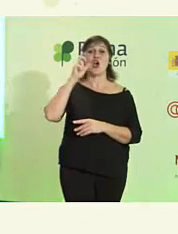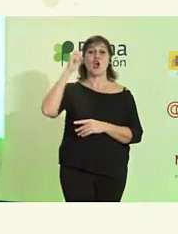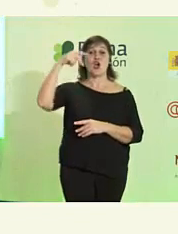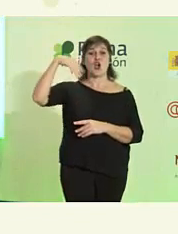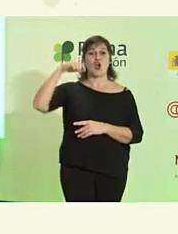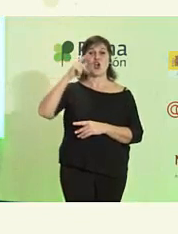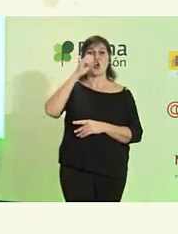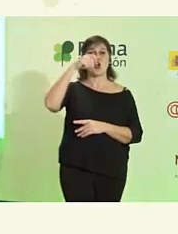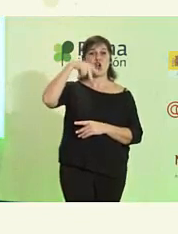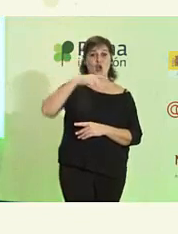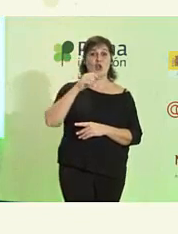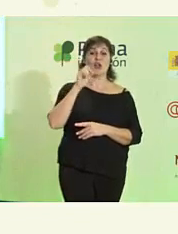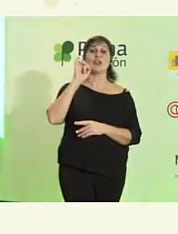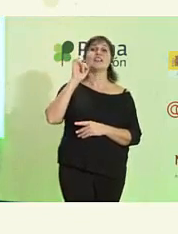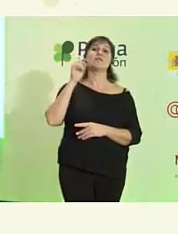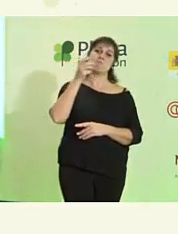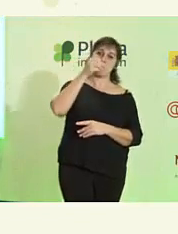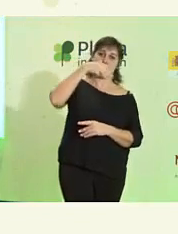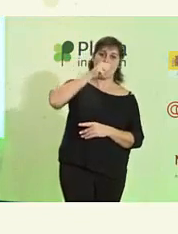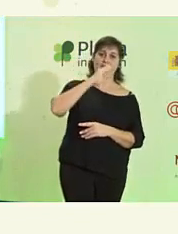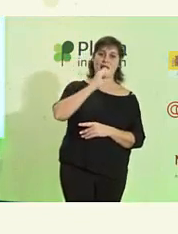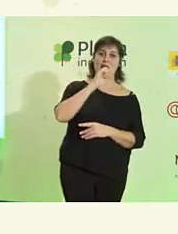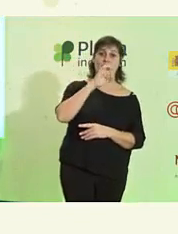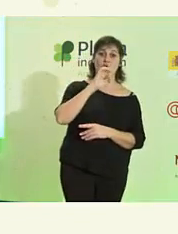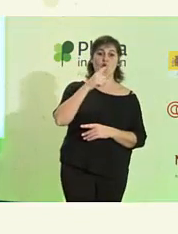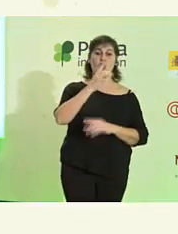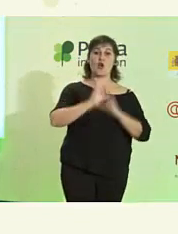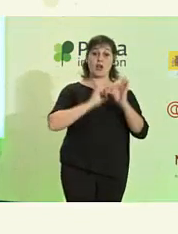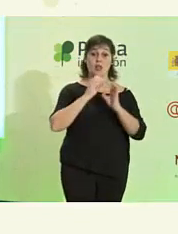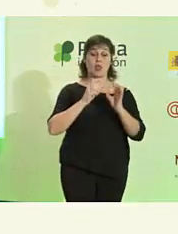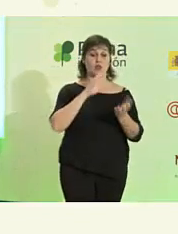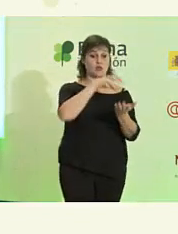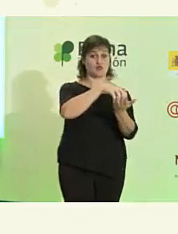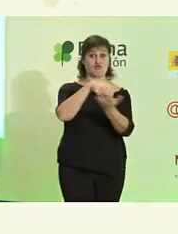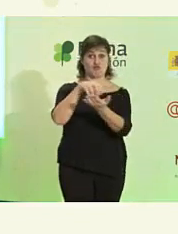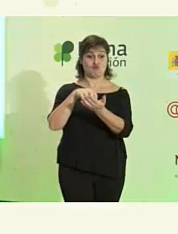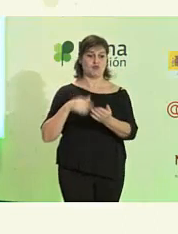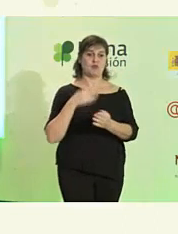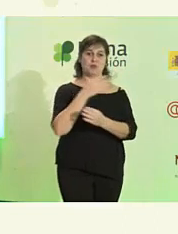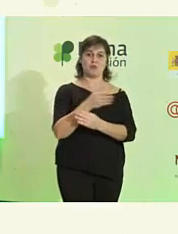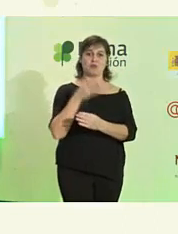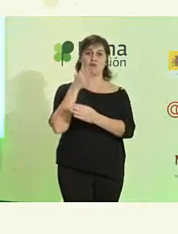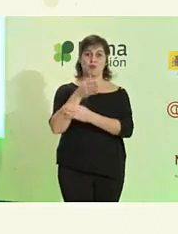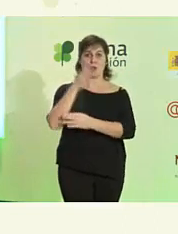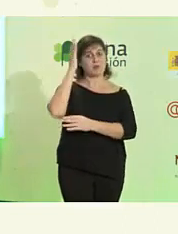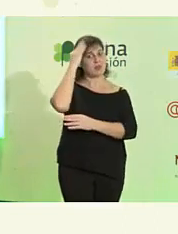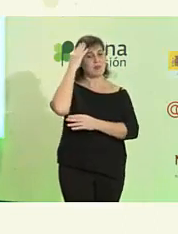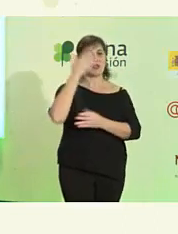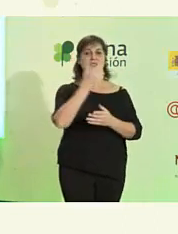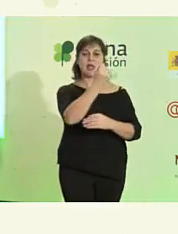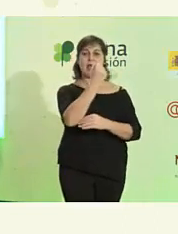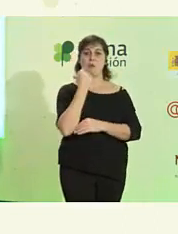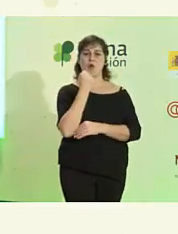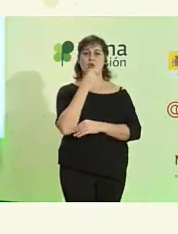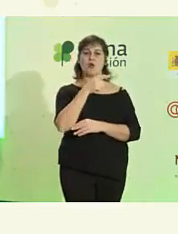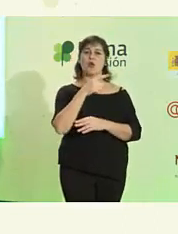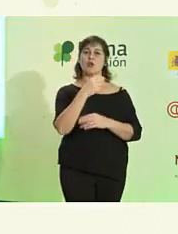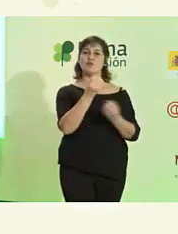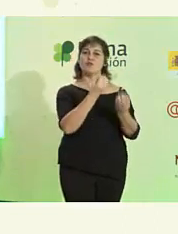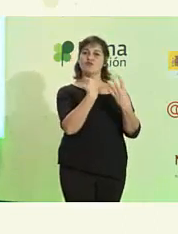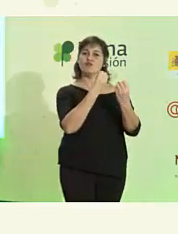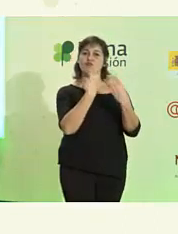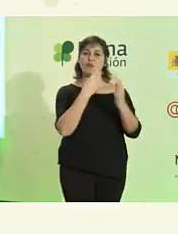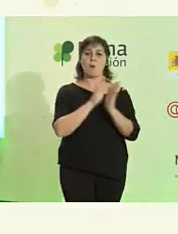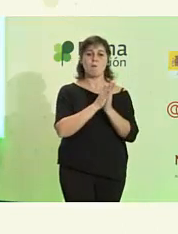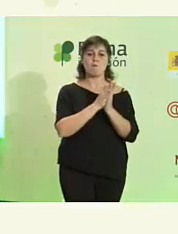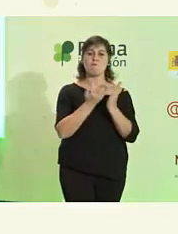principales organizaciones locales de apoyo y nos hablaron sobre los manuales muy fáciles de